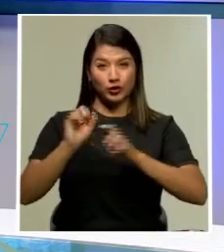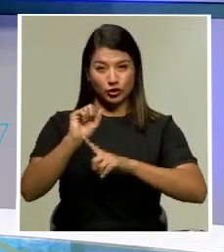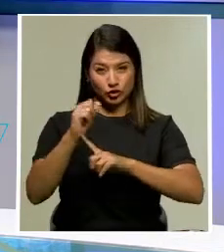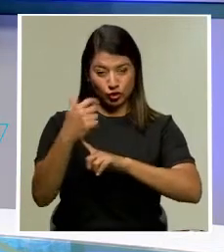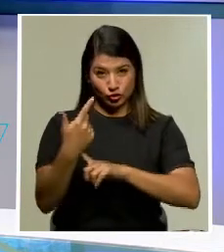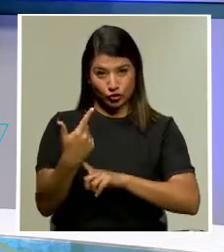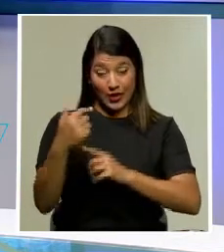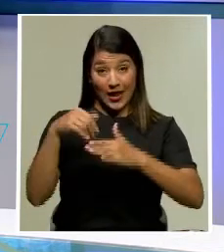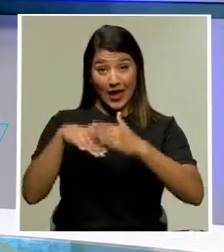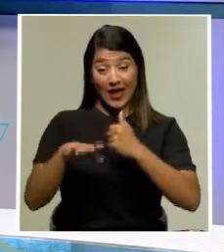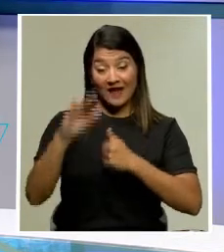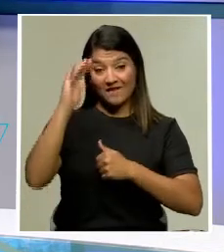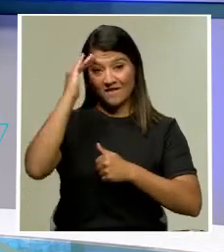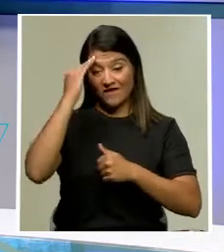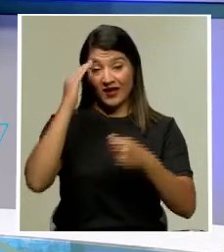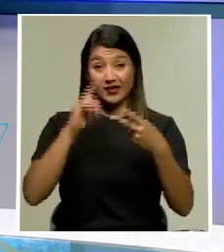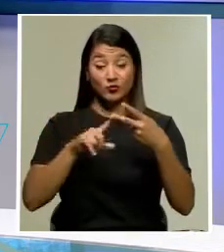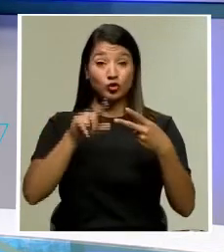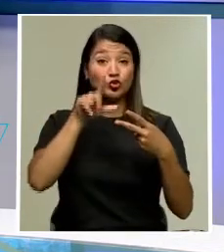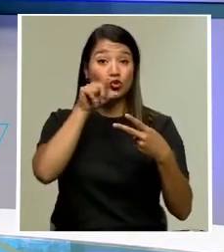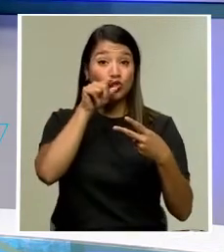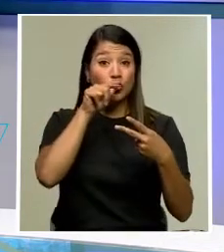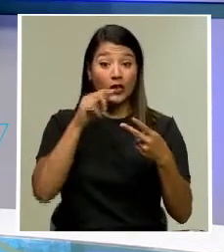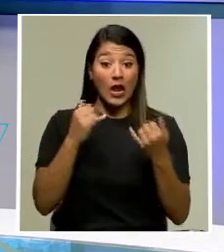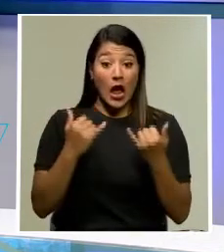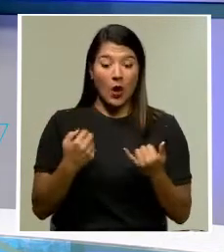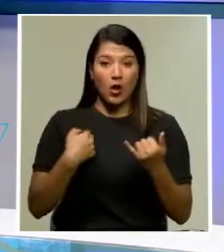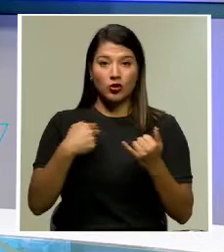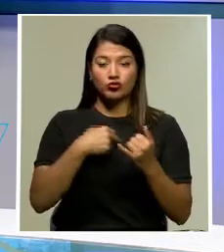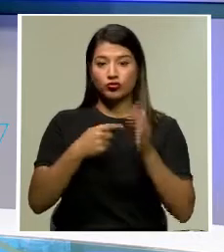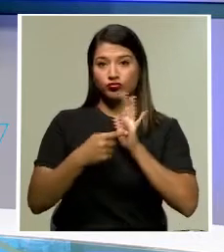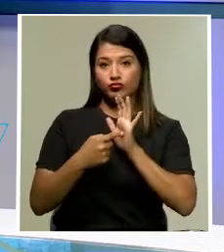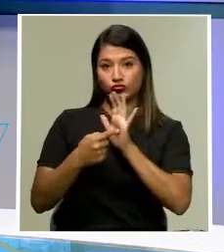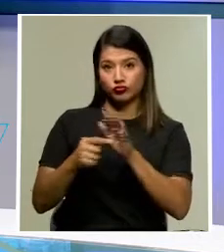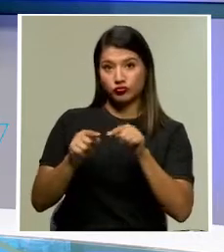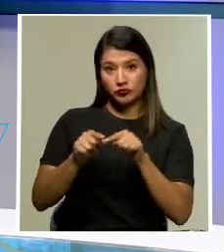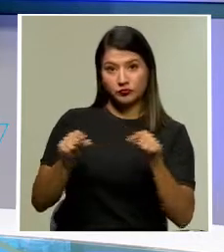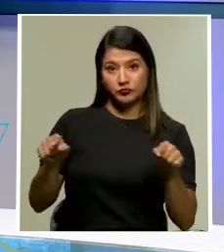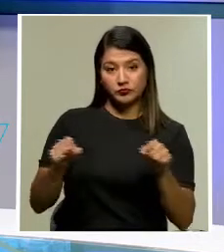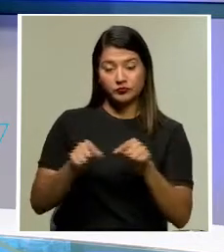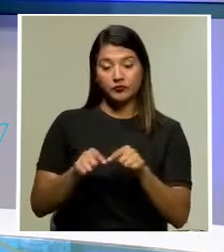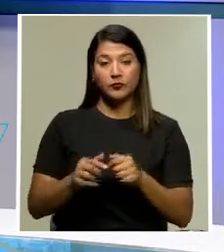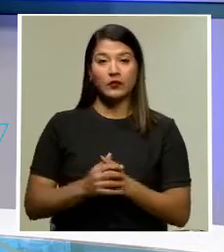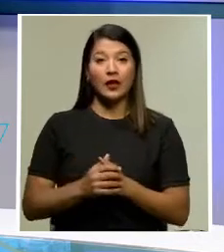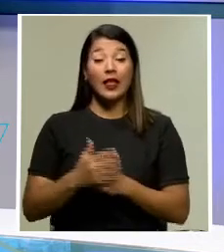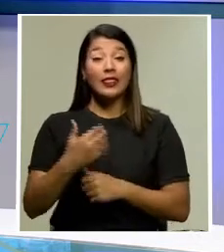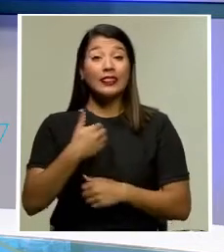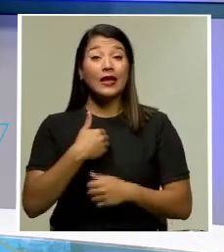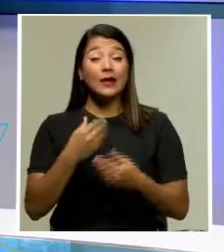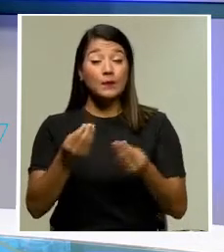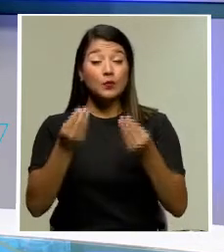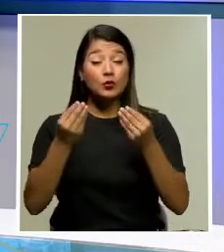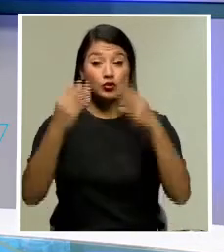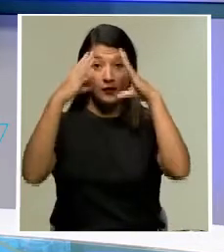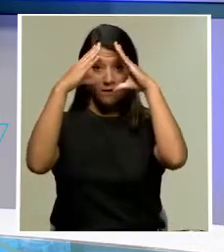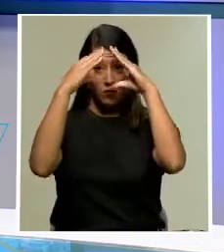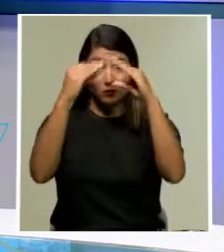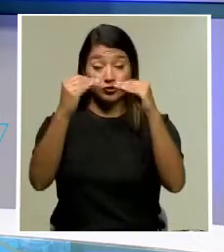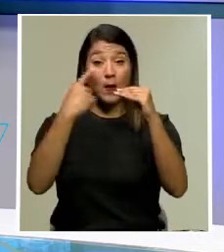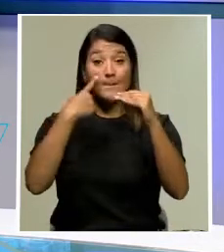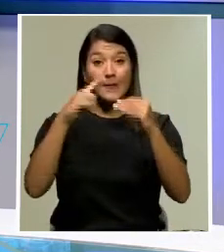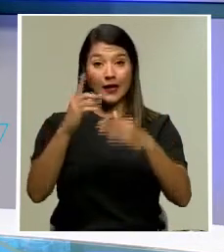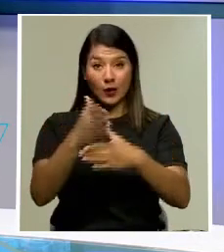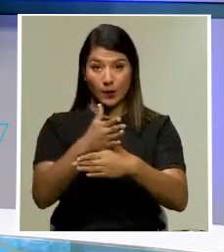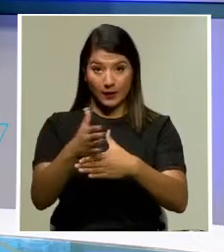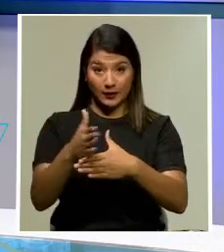nuestros perfiles de Facebook y Twitter que aparecen ahora en la pantalla. Tenemos muchísima información para